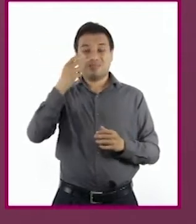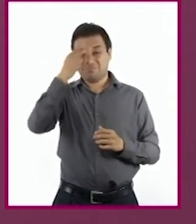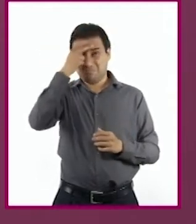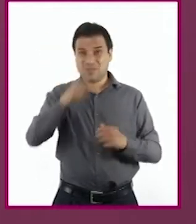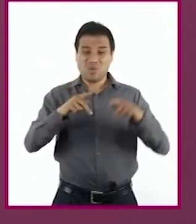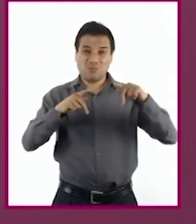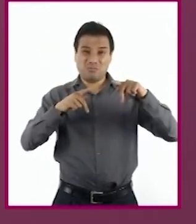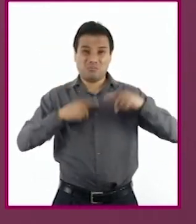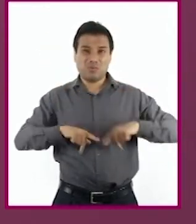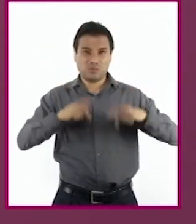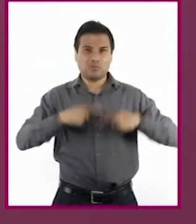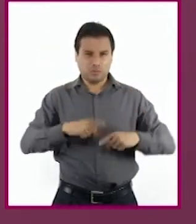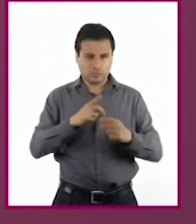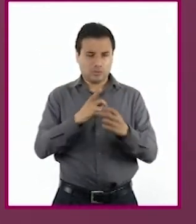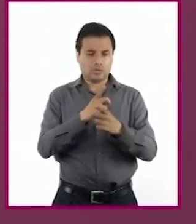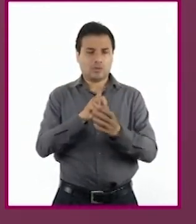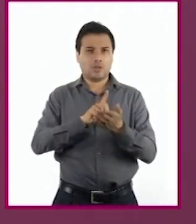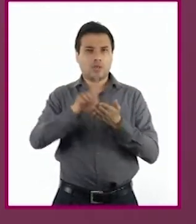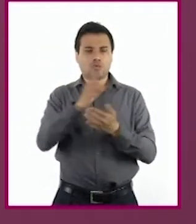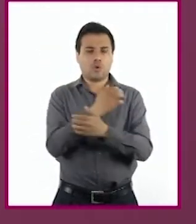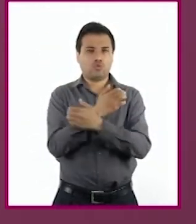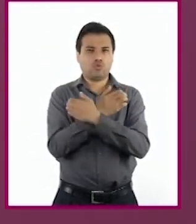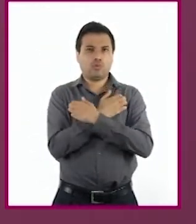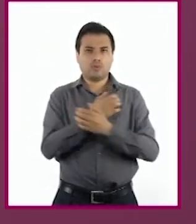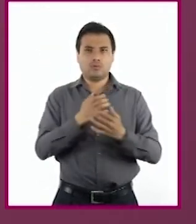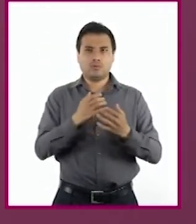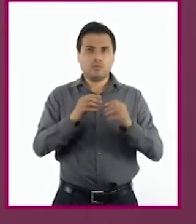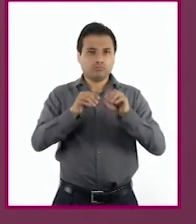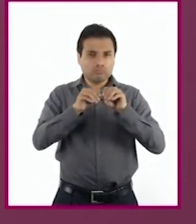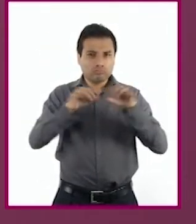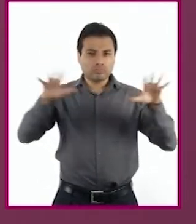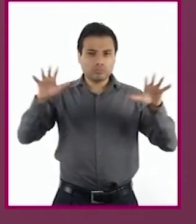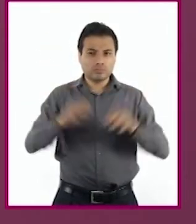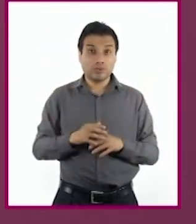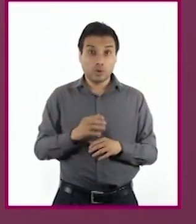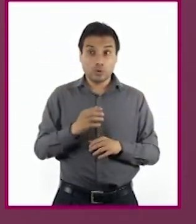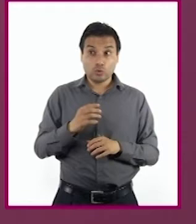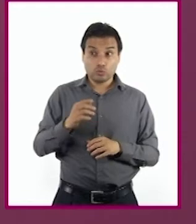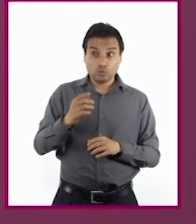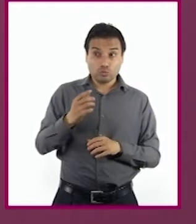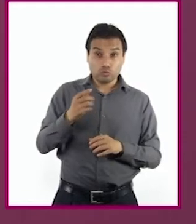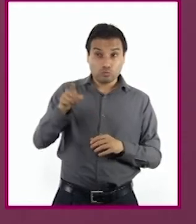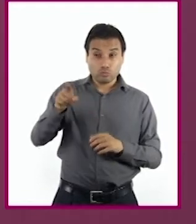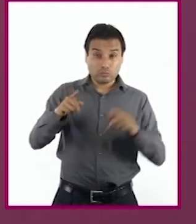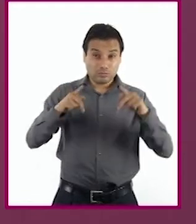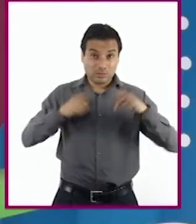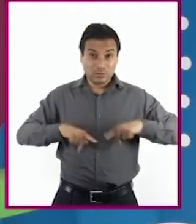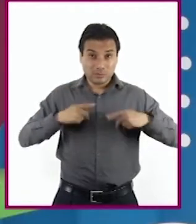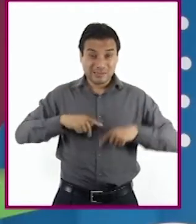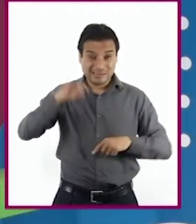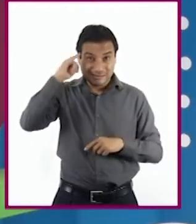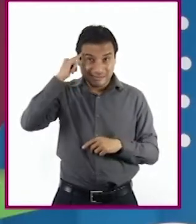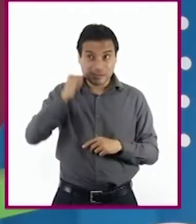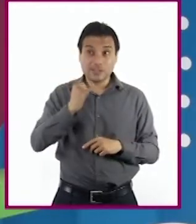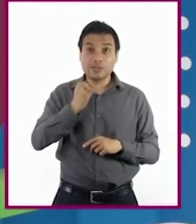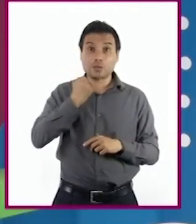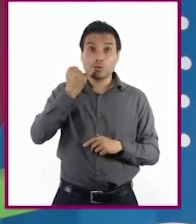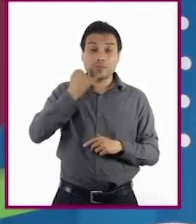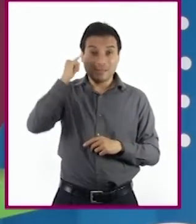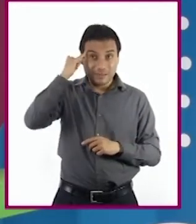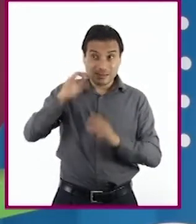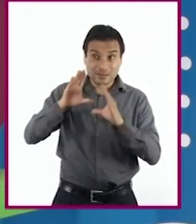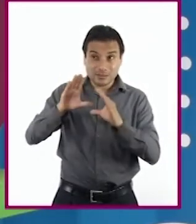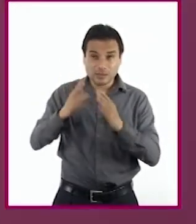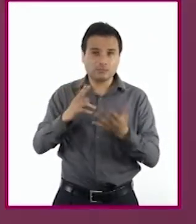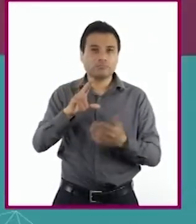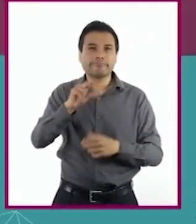ha promovido el derecho a la educación, pero sin permitir a esta población aprender en su propia lengua, sin ayudarles a preservar